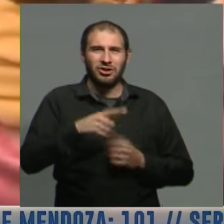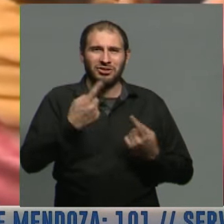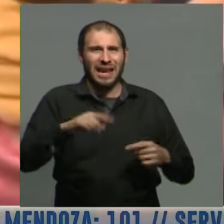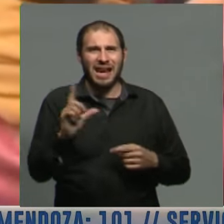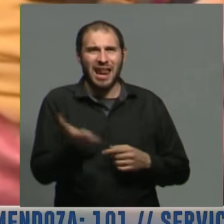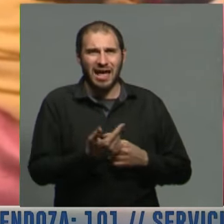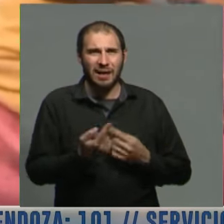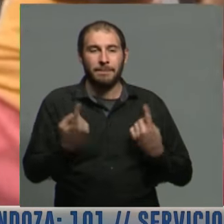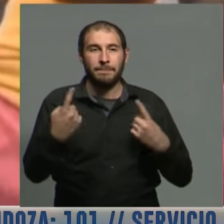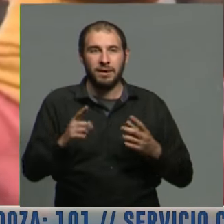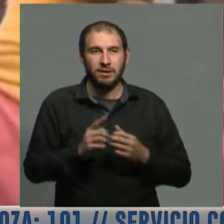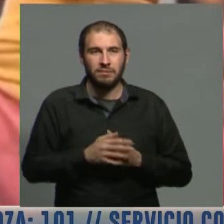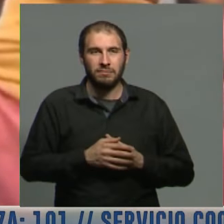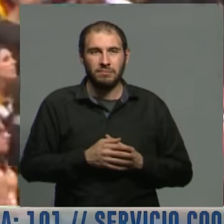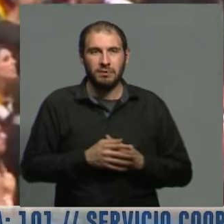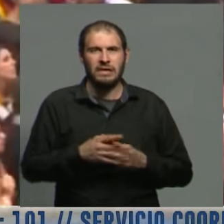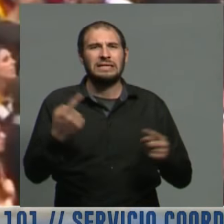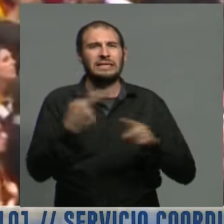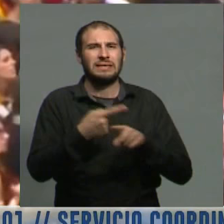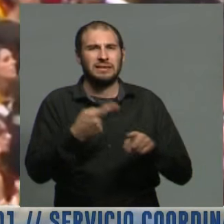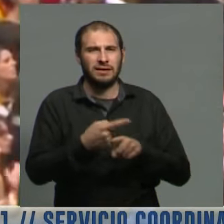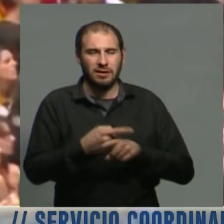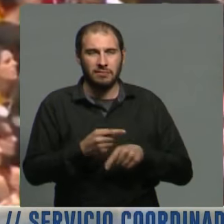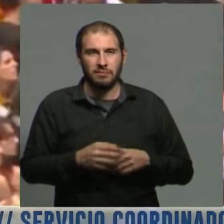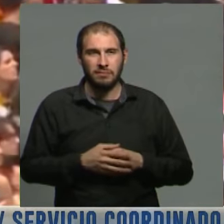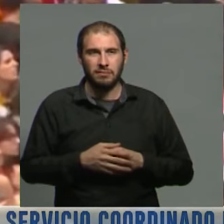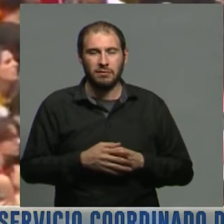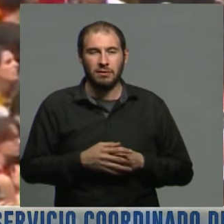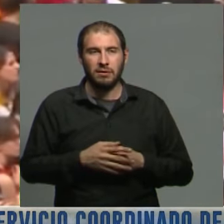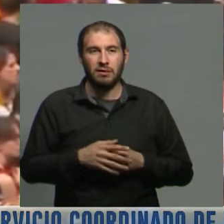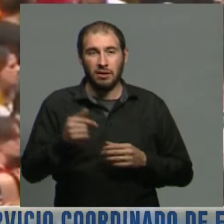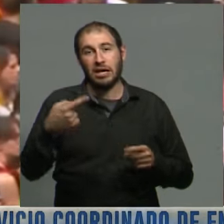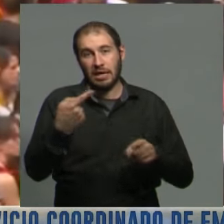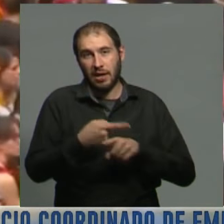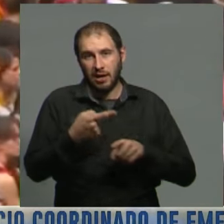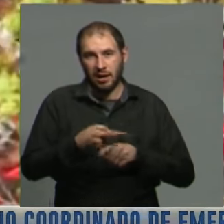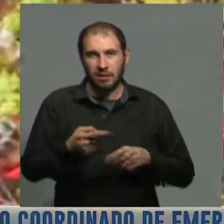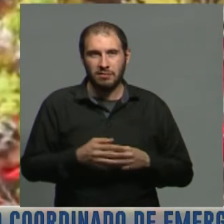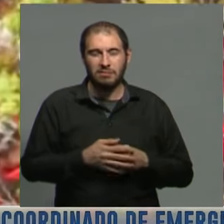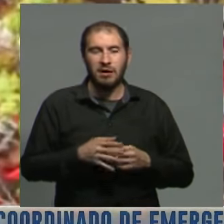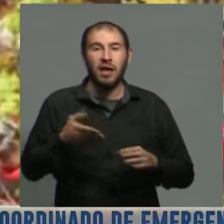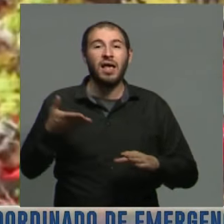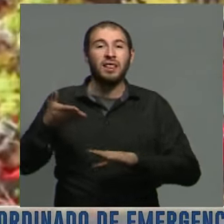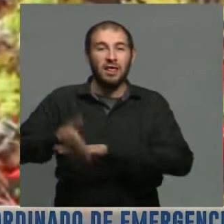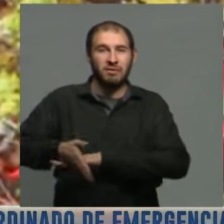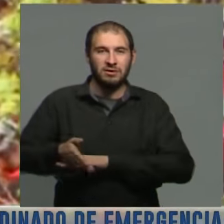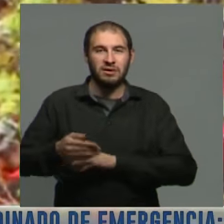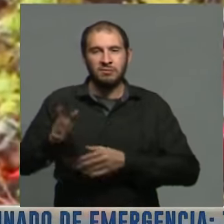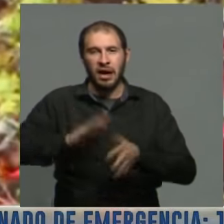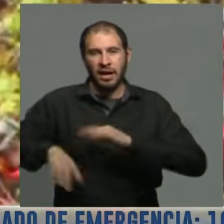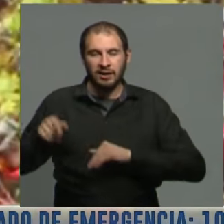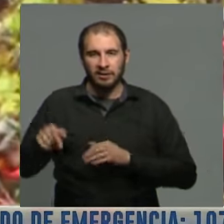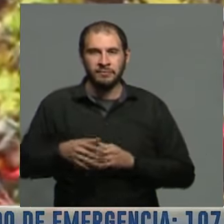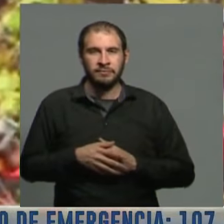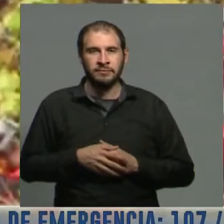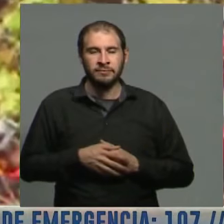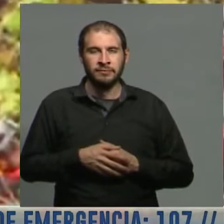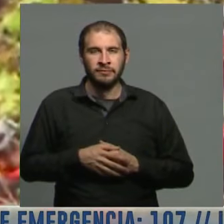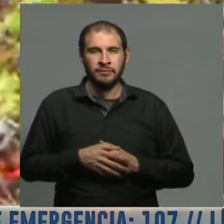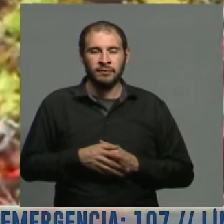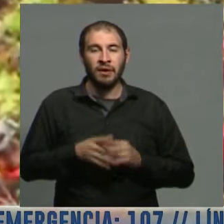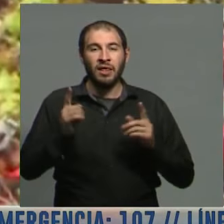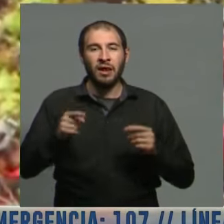extraño. Sin embargo, ha habido quejas faltaría más, ha habido quejas de esta intervención que se va a hacer, de hecho, y